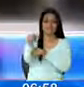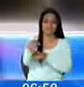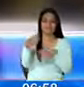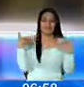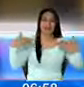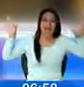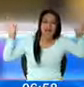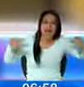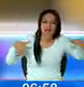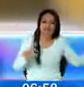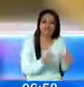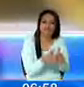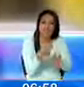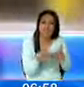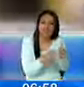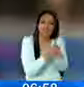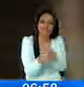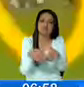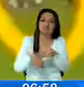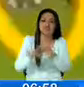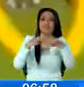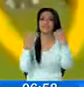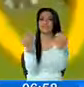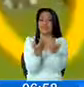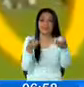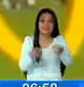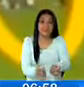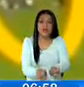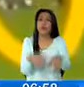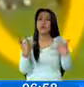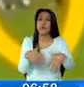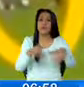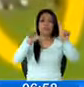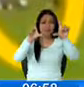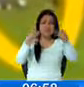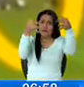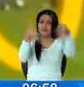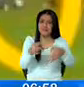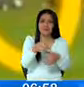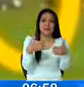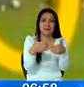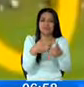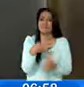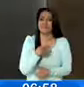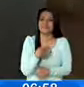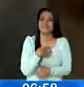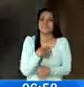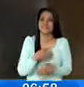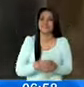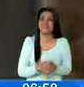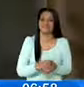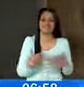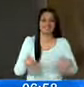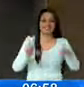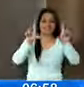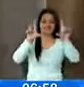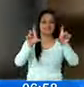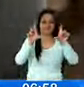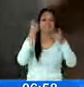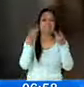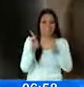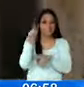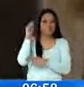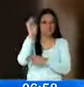lo llevó a la cancha. Y no solo eso, sino que hasta salió en la foto oficial del equipo y todo quedó grabado en este